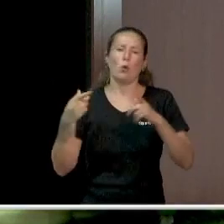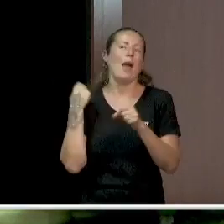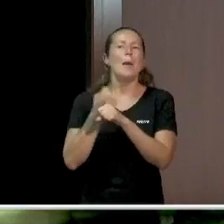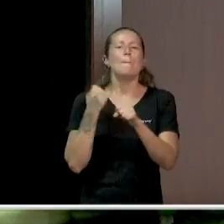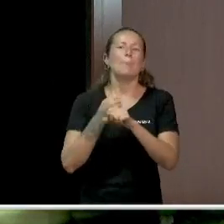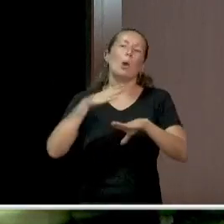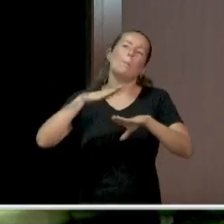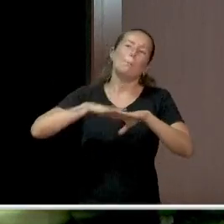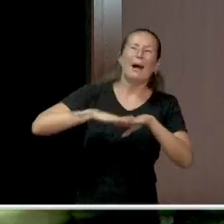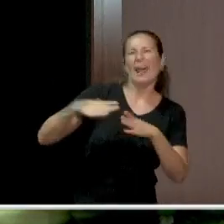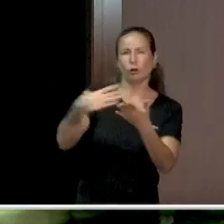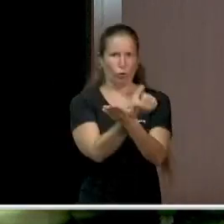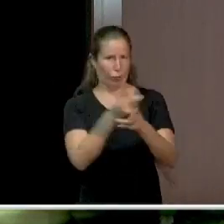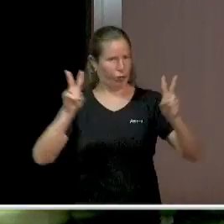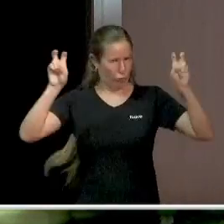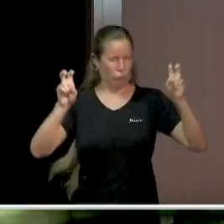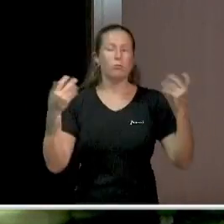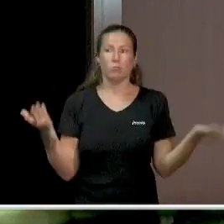entorno cambiante,